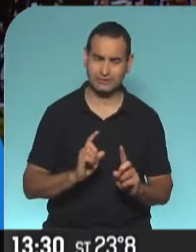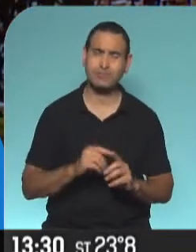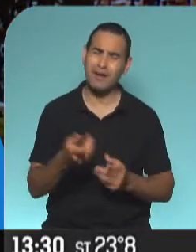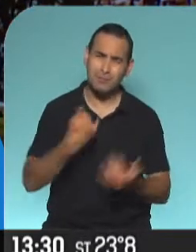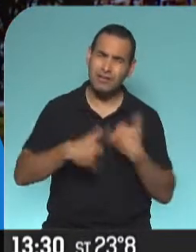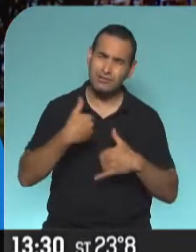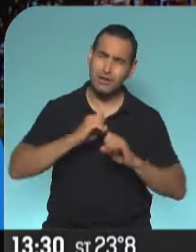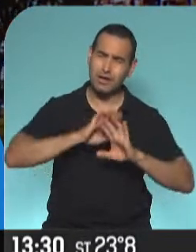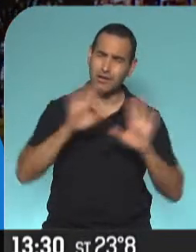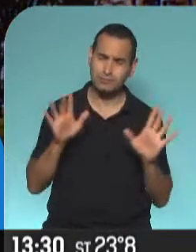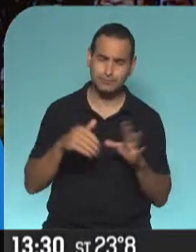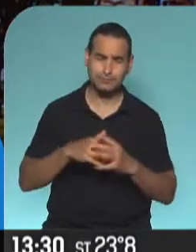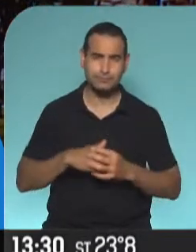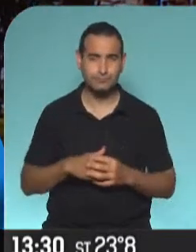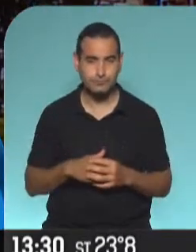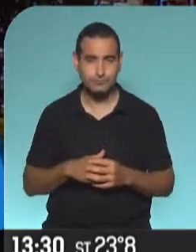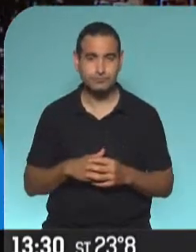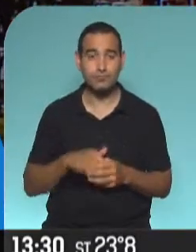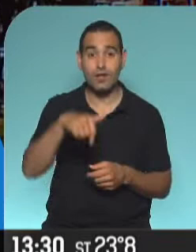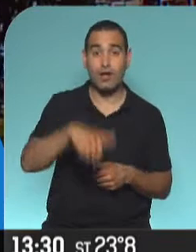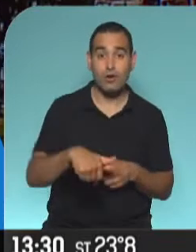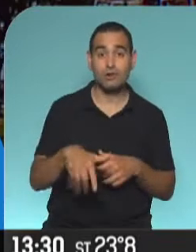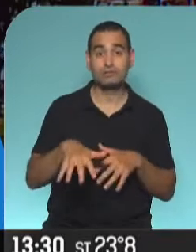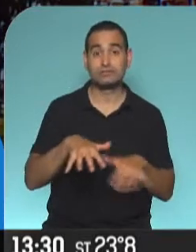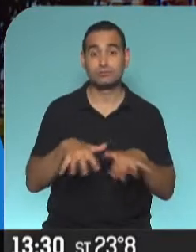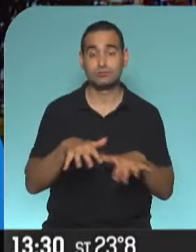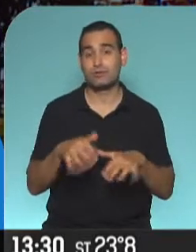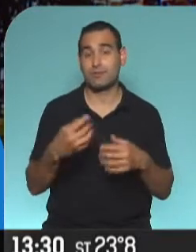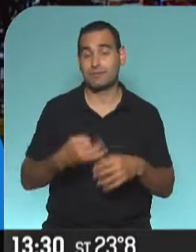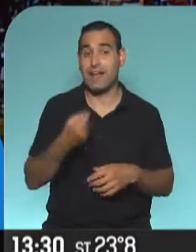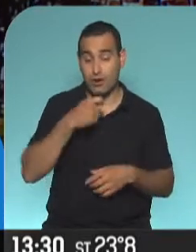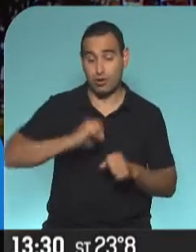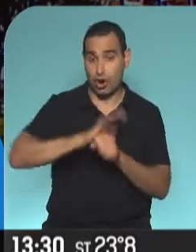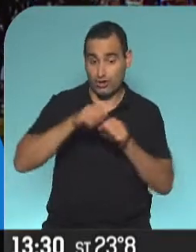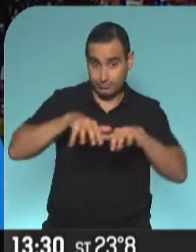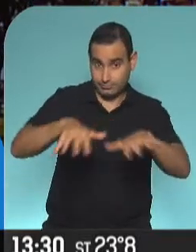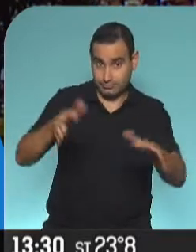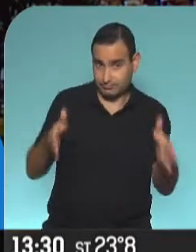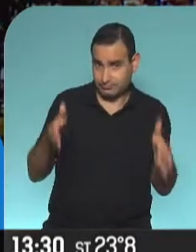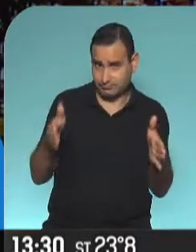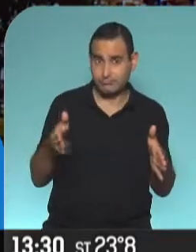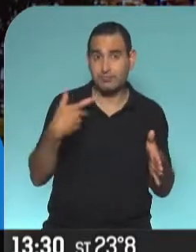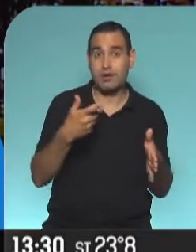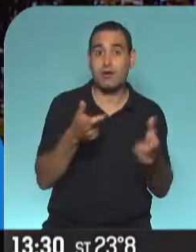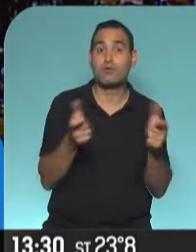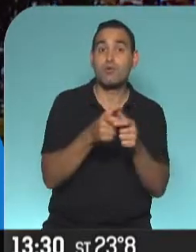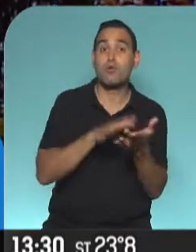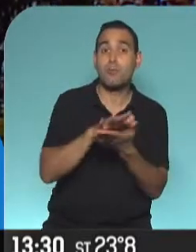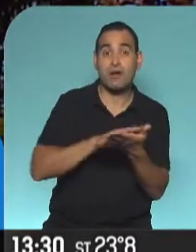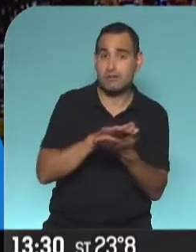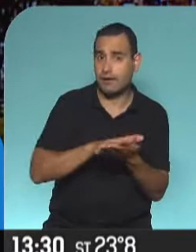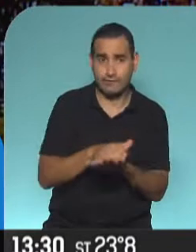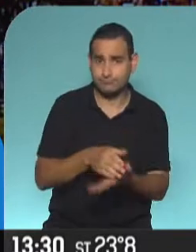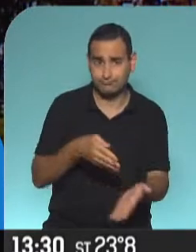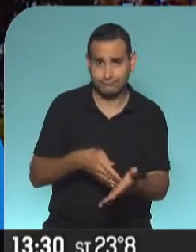expliquemos no un es poquito así. por qué. Porque en un escenario de excepcionalidad, por ejemplo, la pandemia, ¿no?, que estamos atravesando, con Sí, paritarias que no cierran